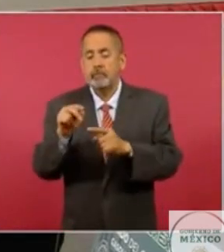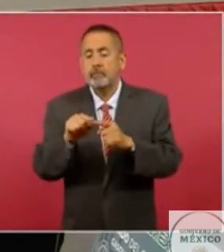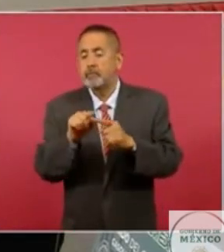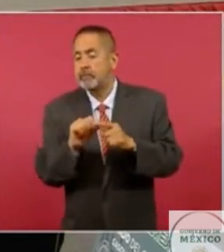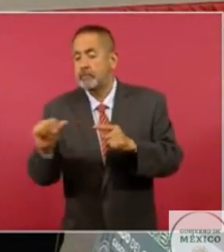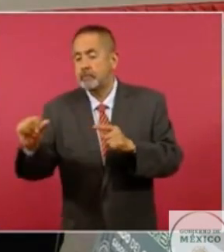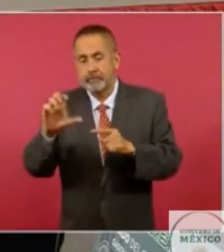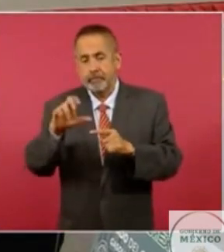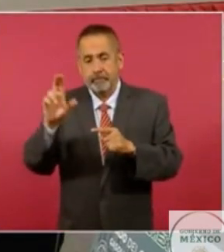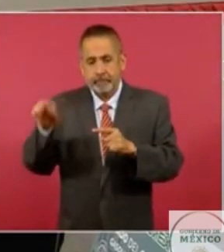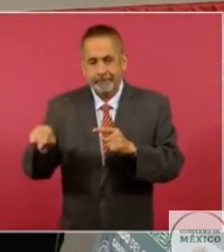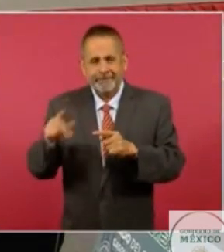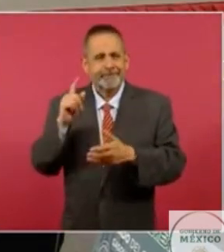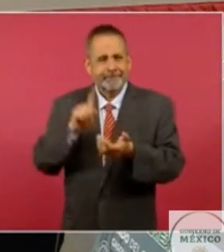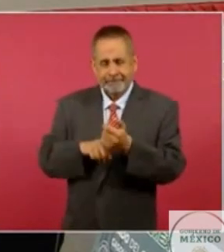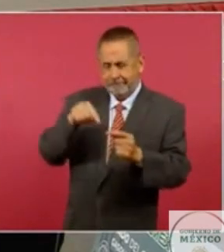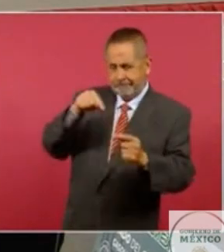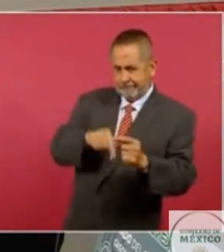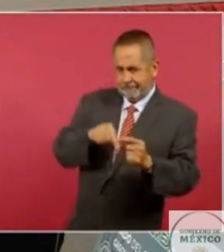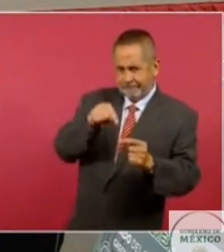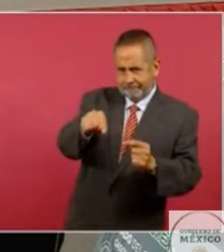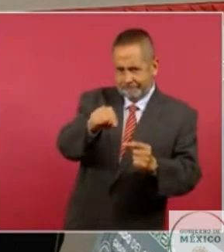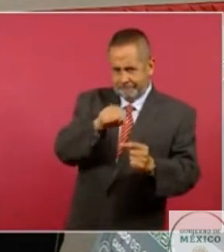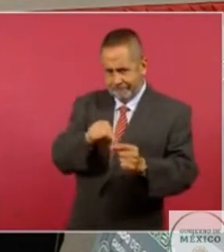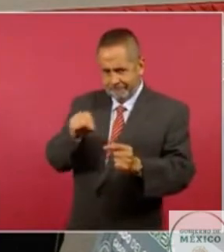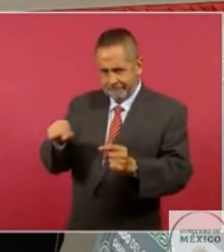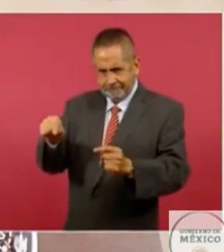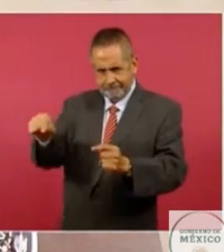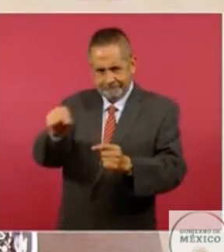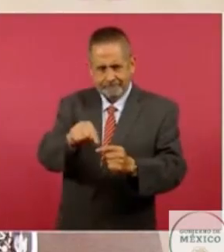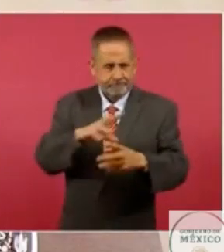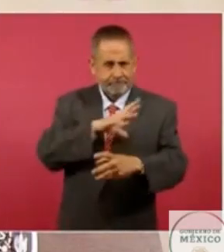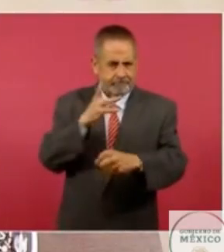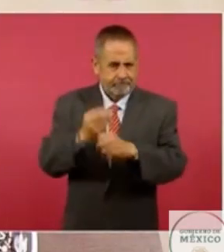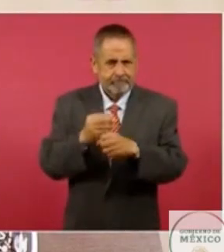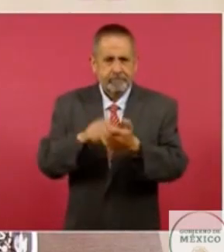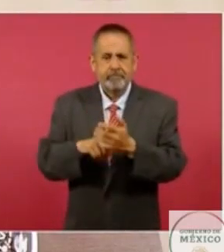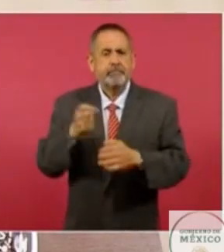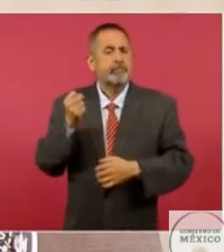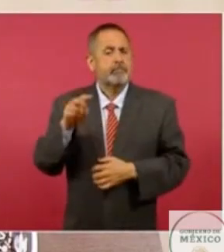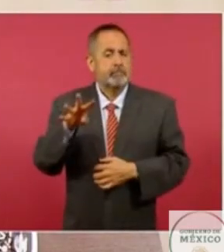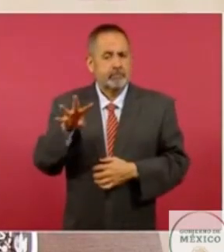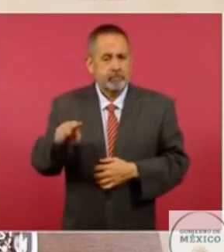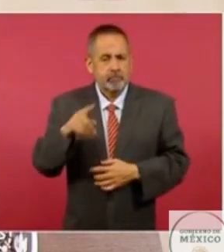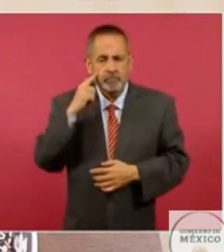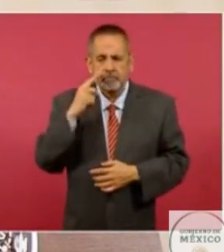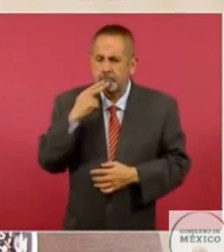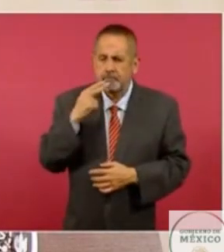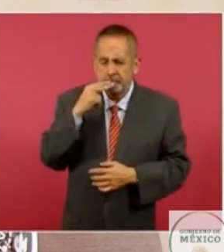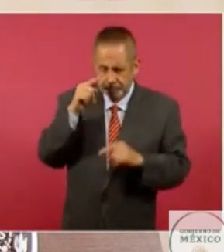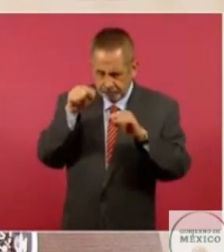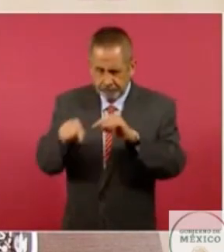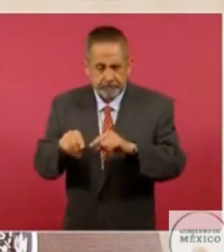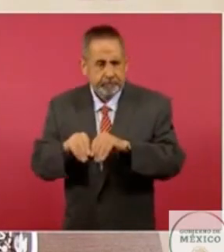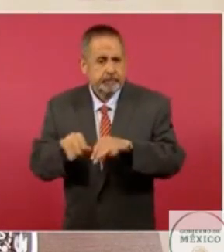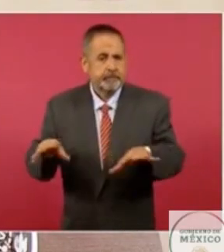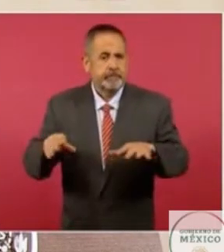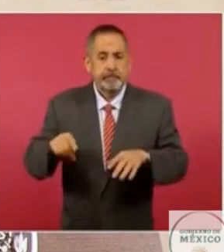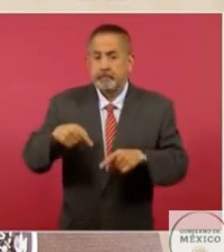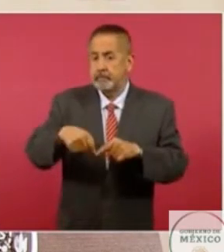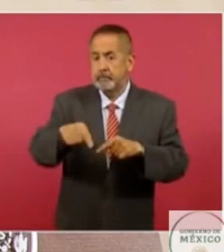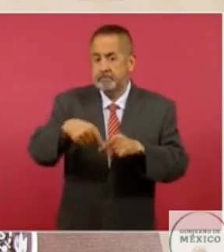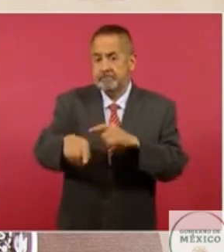de Cancún. Estas 19 obras, etapa 1, están en su